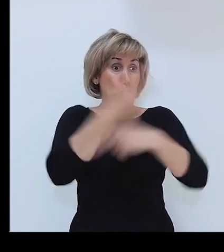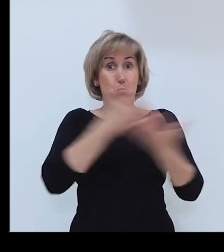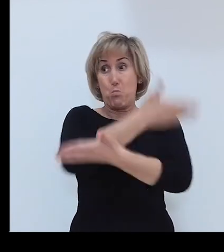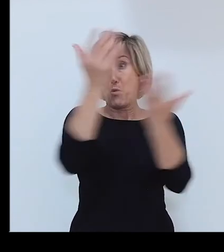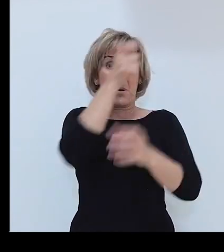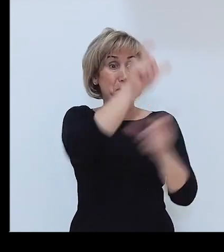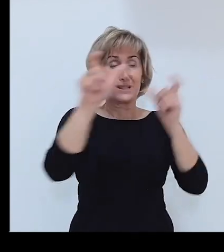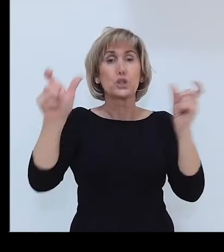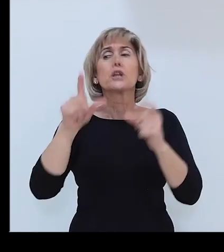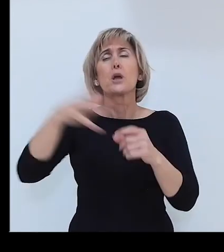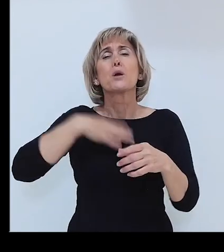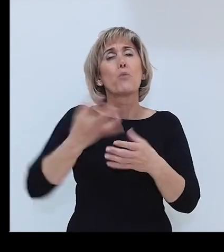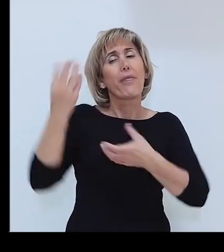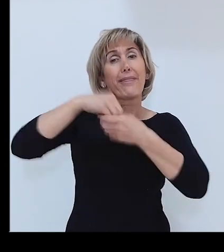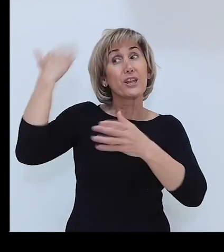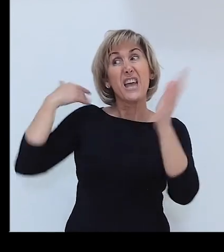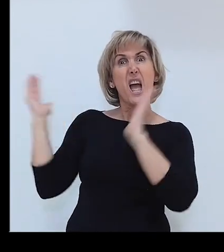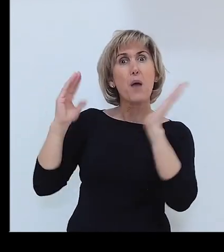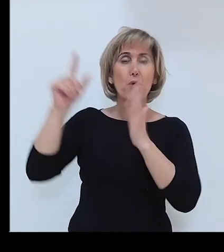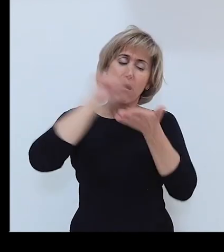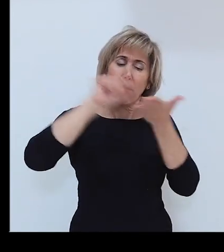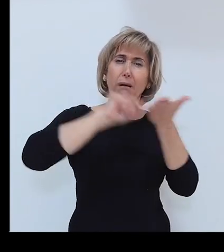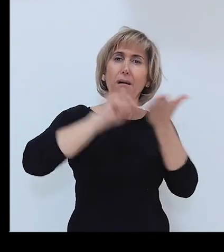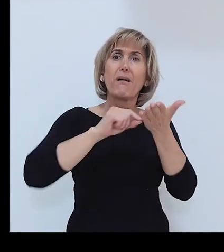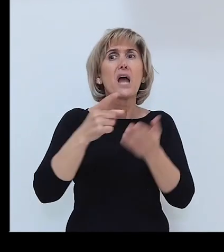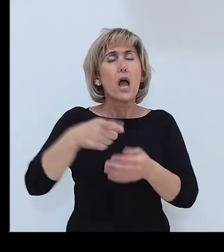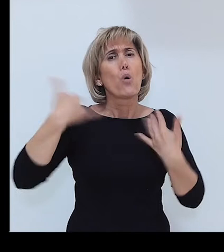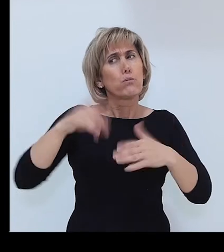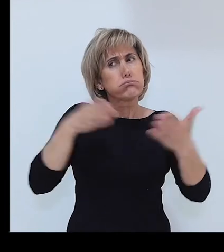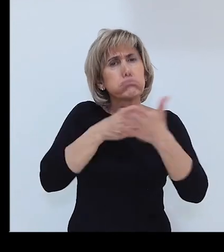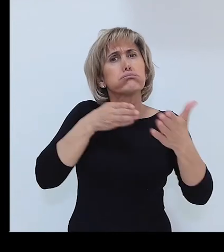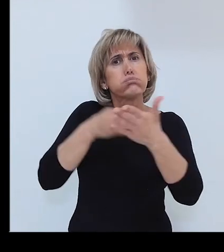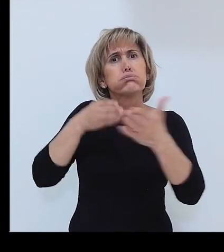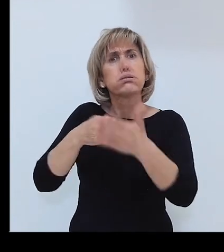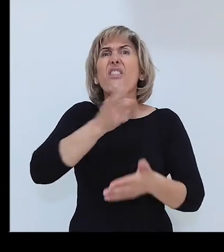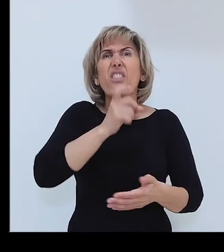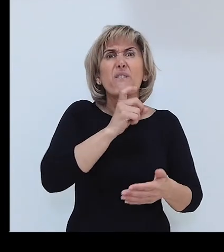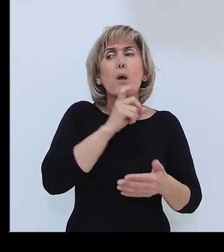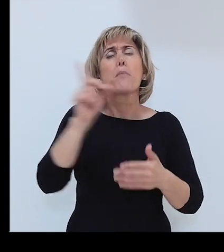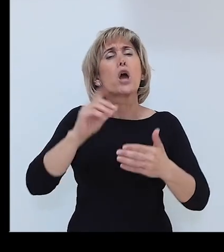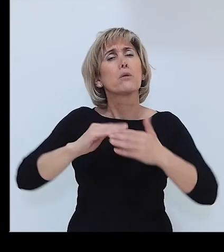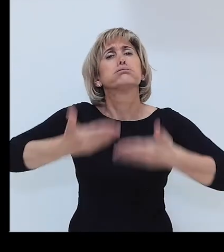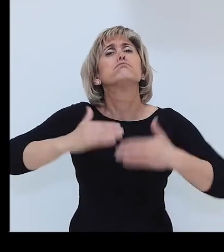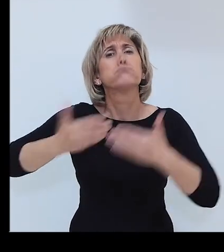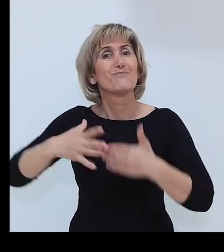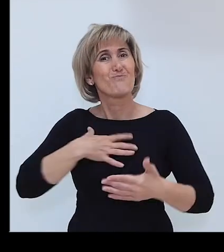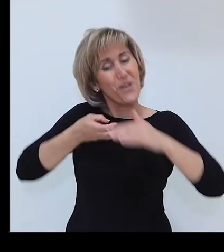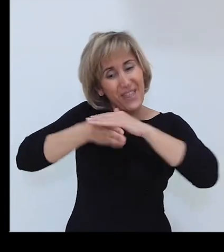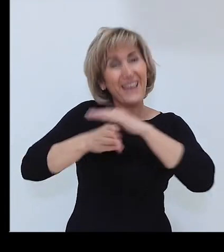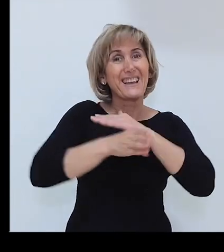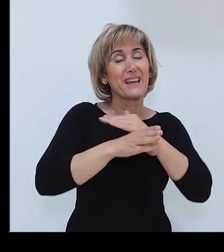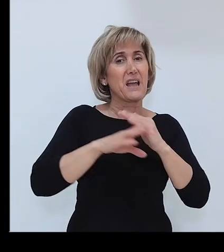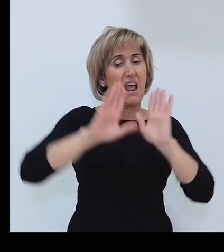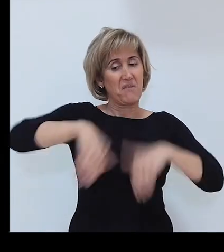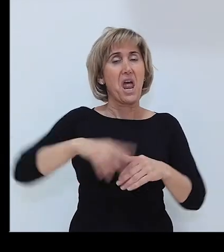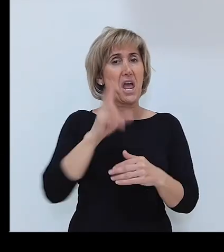vida pública e influir en políticas públicas de su tiempo. Son dificultades que tenían estas mujeres